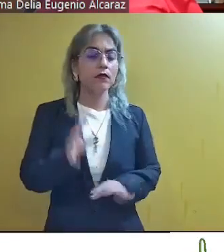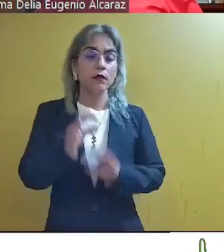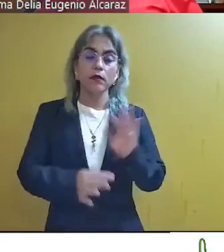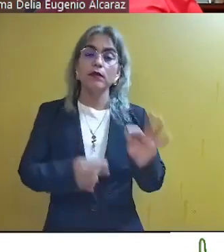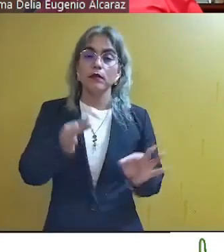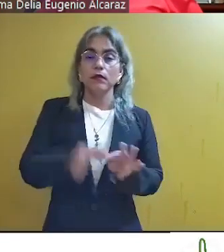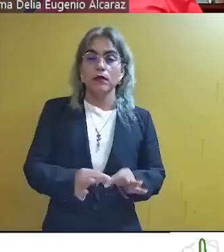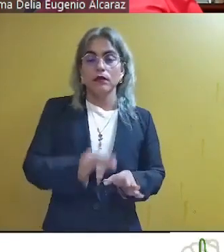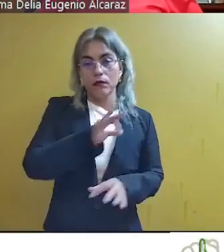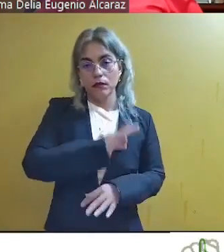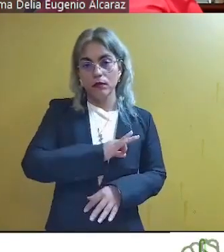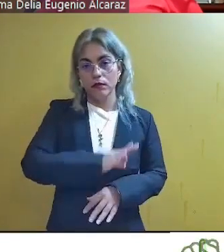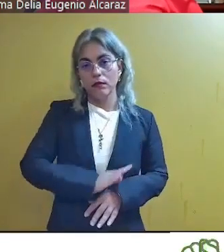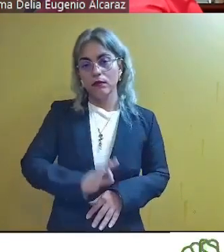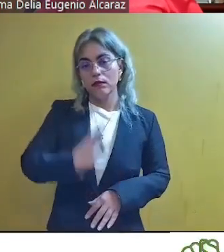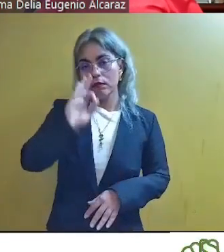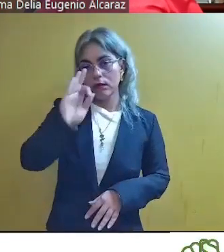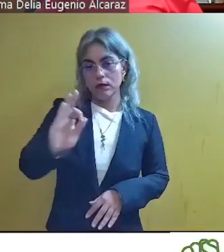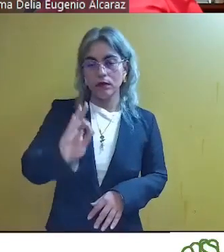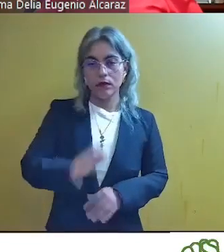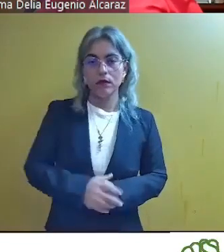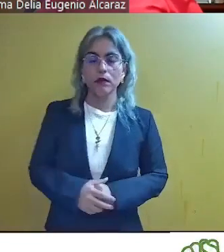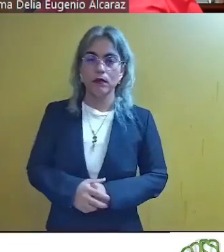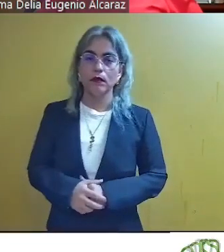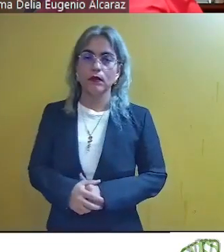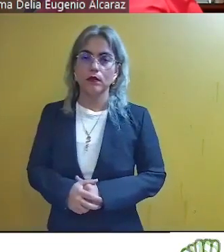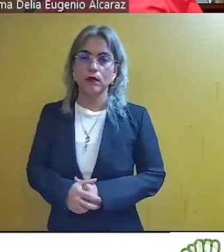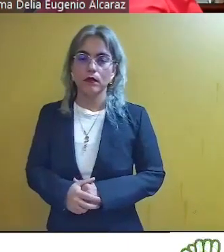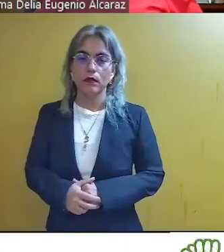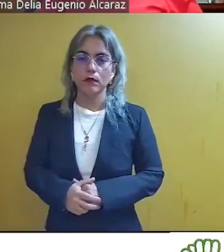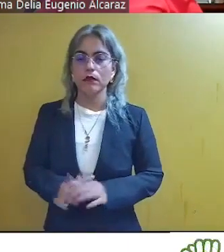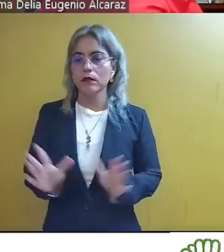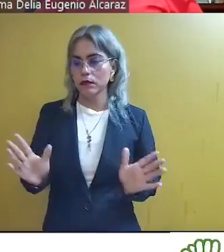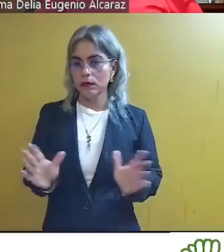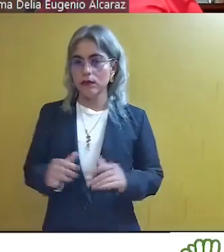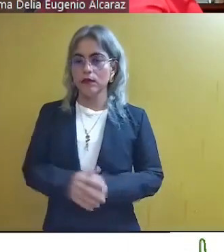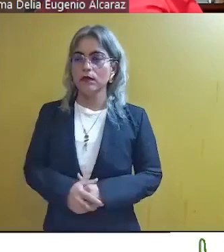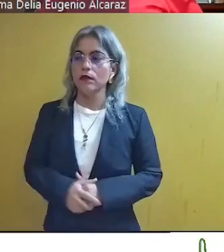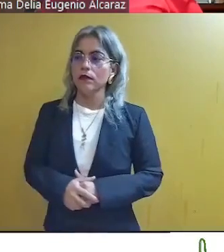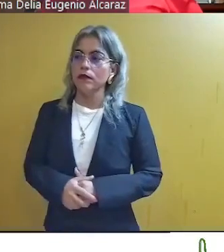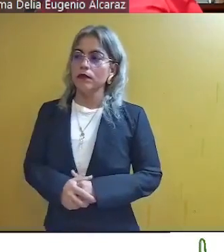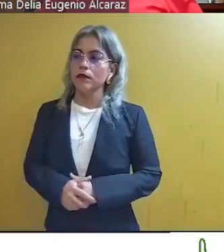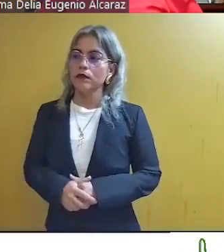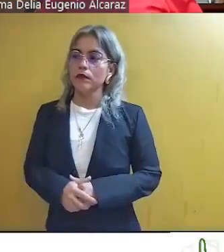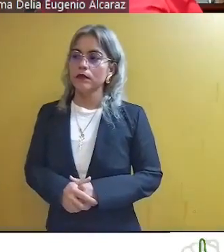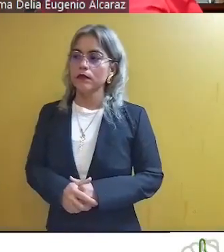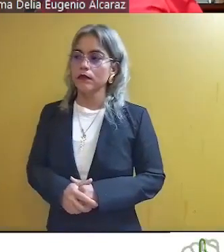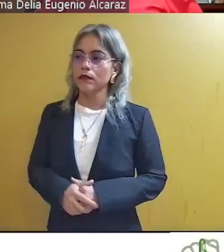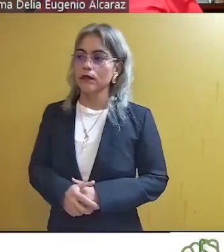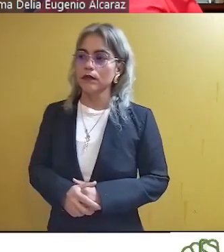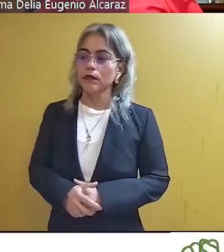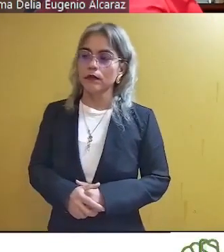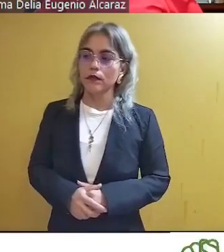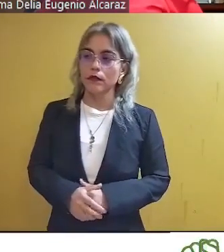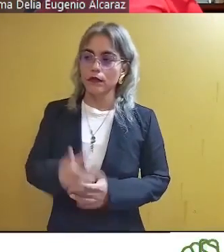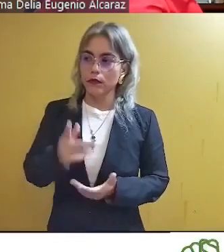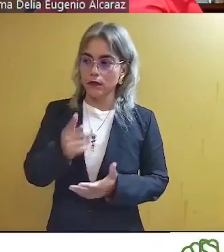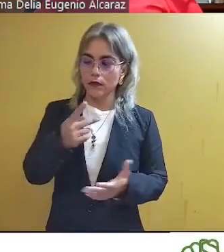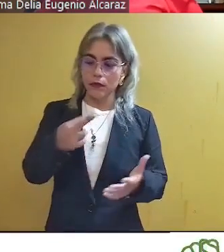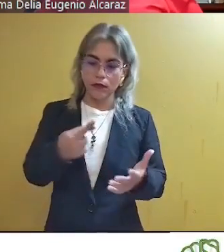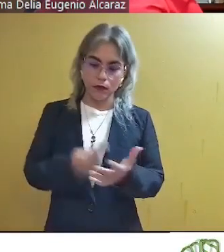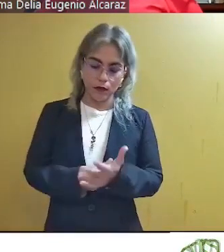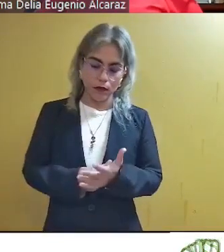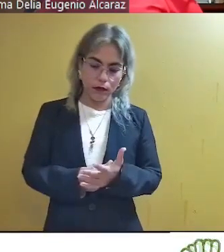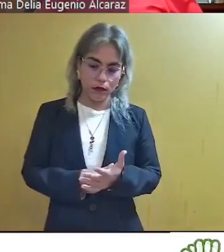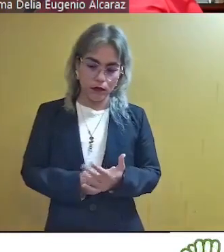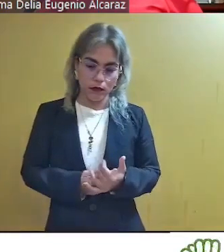cumplimiento y no simplemente a justificar su decisión en una supuesta imposibilidad. Finalmente, en el proyecto se sostiene que respecto